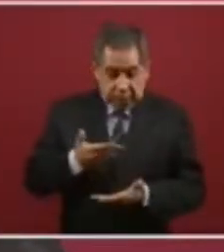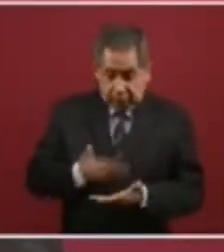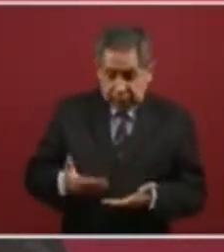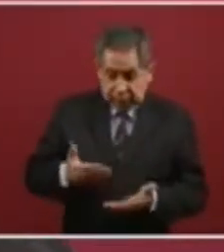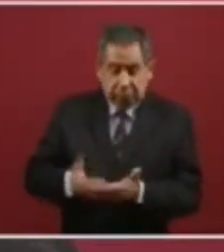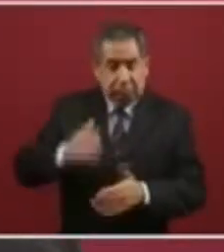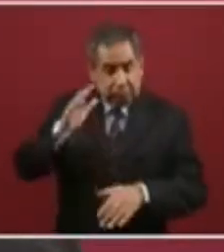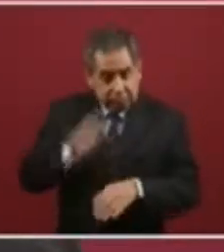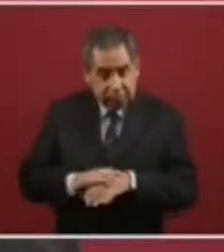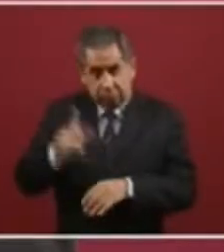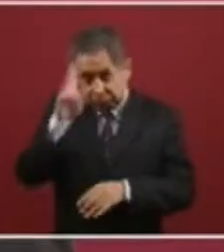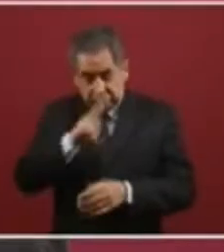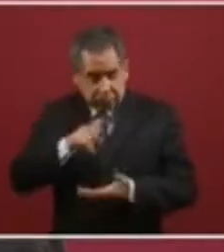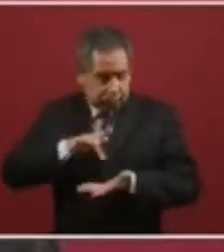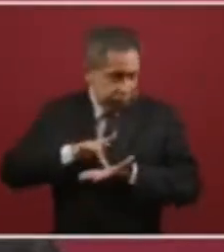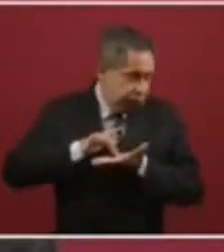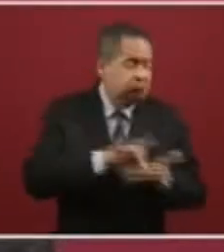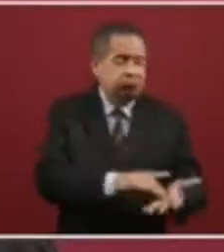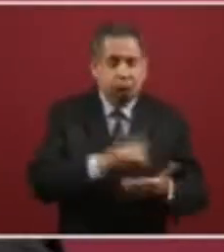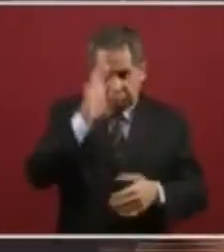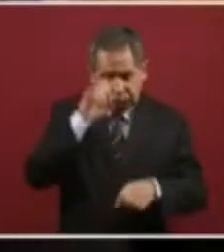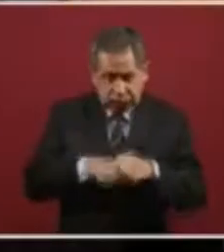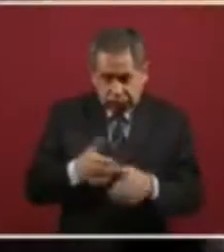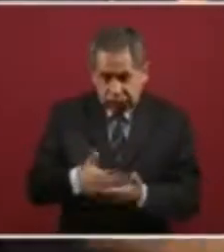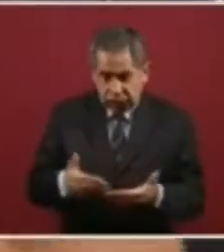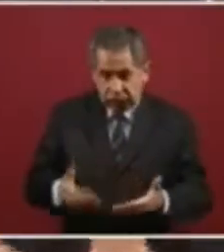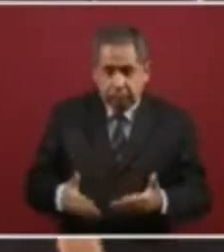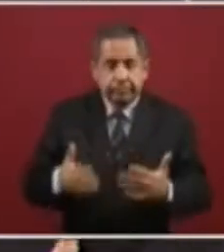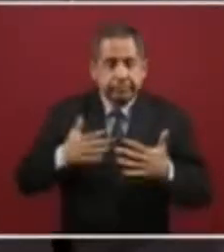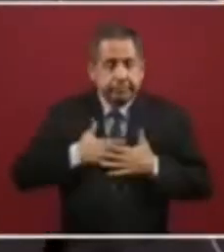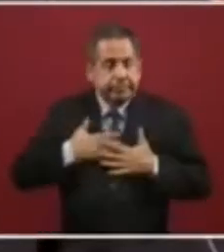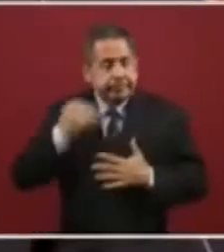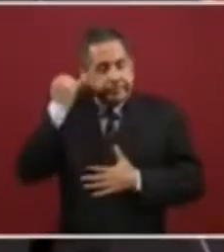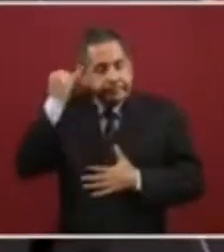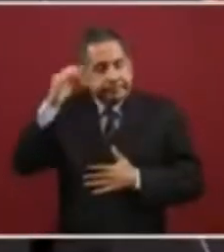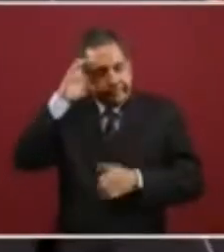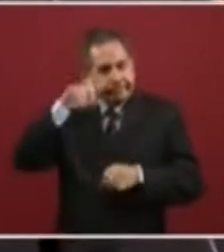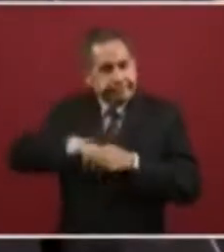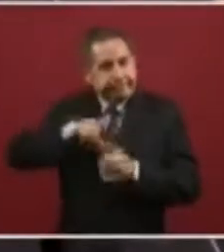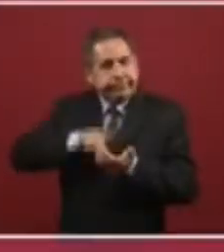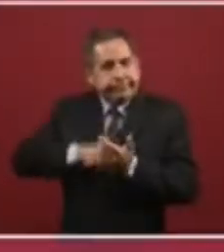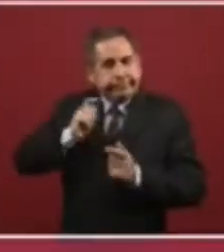a la cultura como ahora, en mi concepción de cultura,